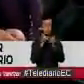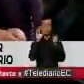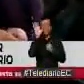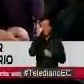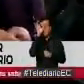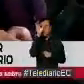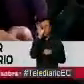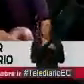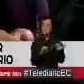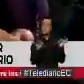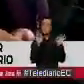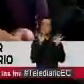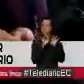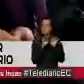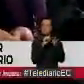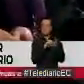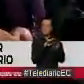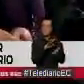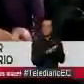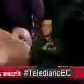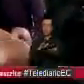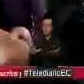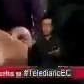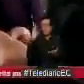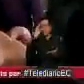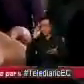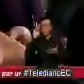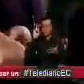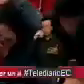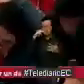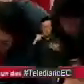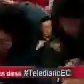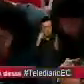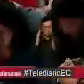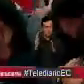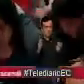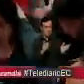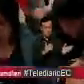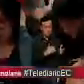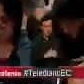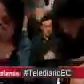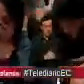de los conceptos esenciales, de la aplicación de estos conceptos en diferentes escenarios. Ronito Apanta, mi después.